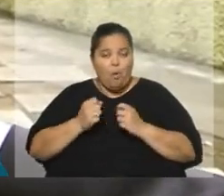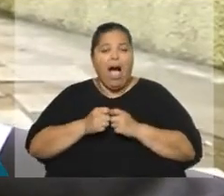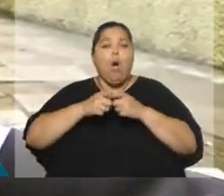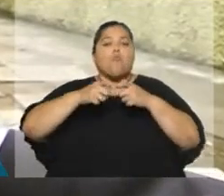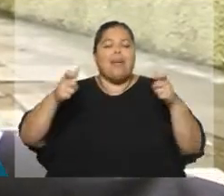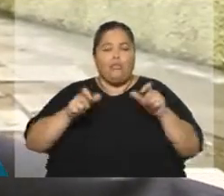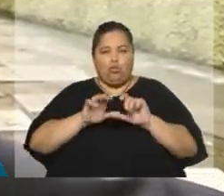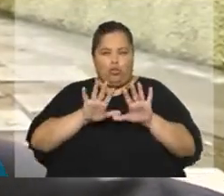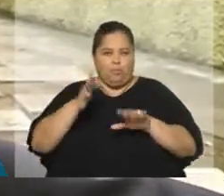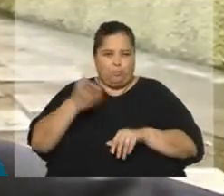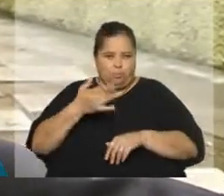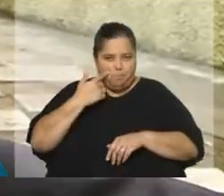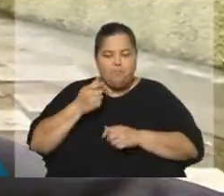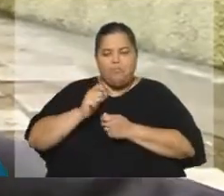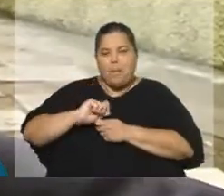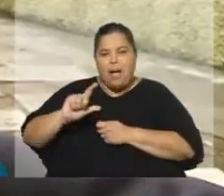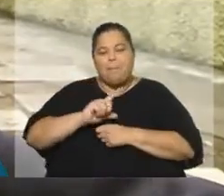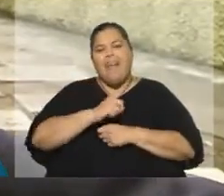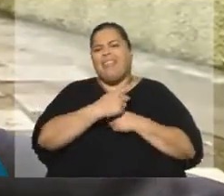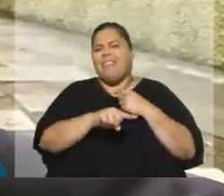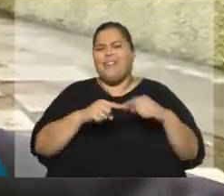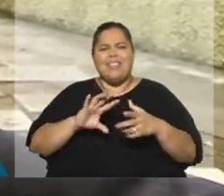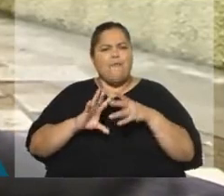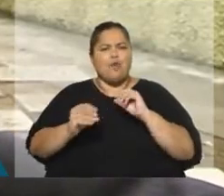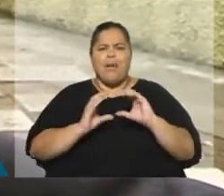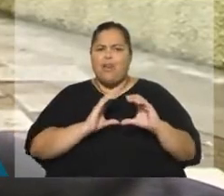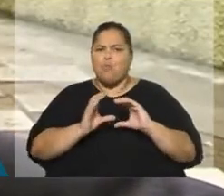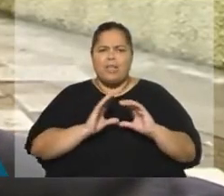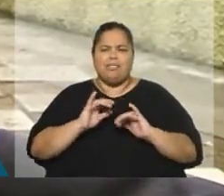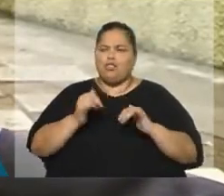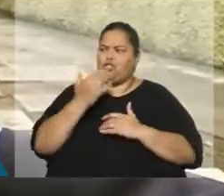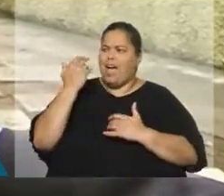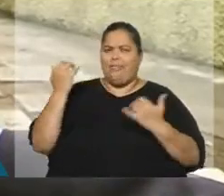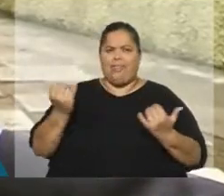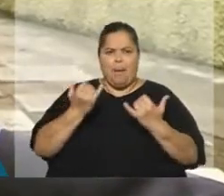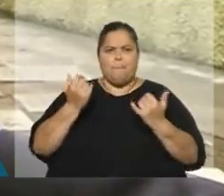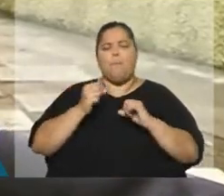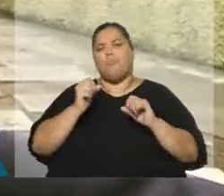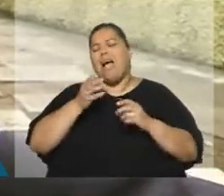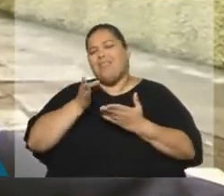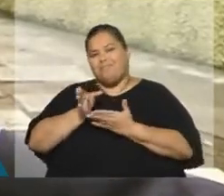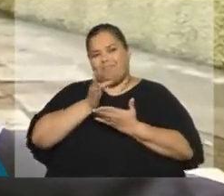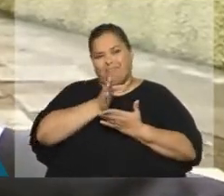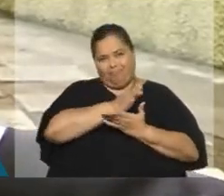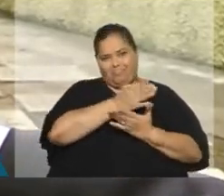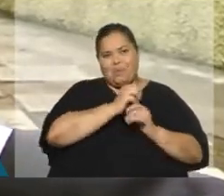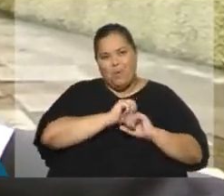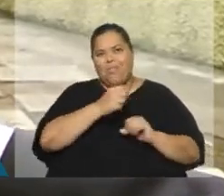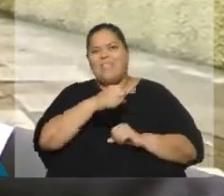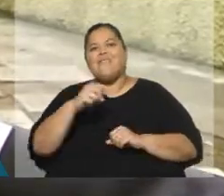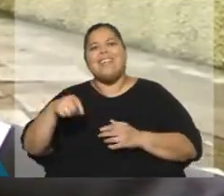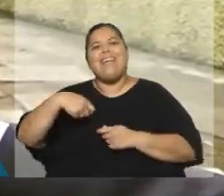estamos siempre a las órdenes con las distintas líneas que tenemos, por supuesto, ya desde hace tiempo tenemos líneas para riego, diversas líneas que son